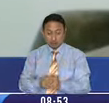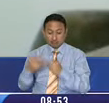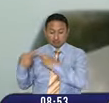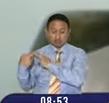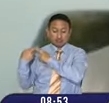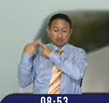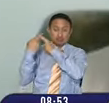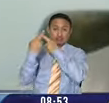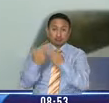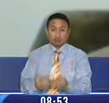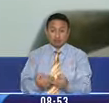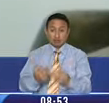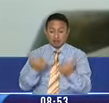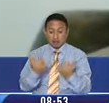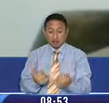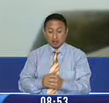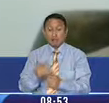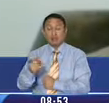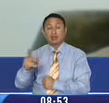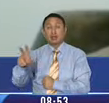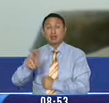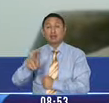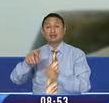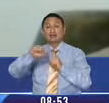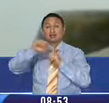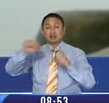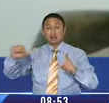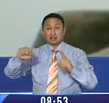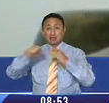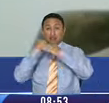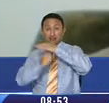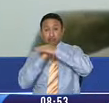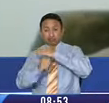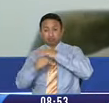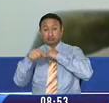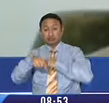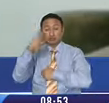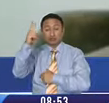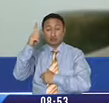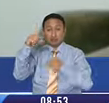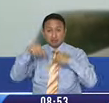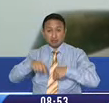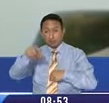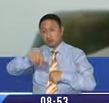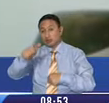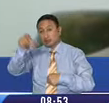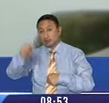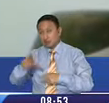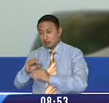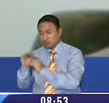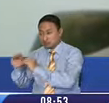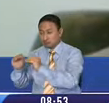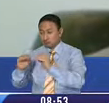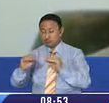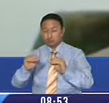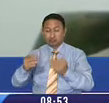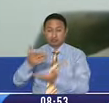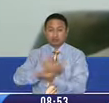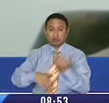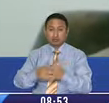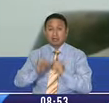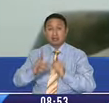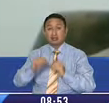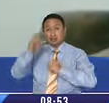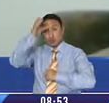eran formadores en el uso del sistema metro, eran las personas que lideraban el uso del sistema metro, lideraban la